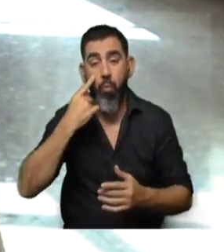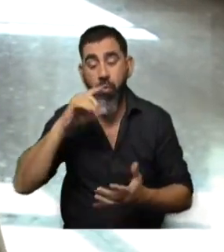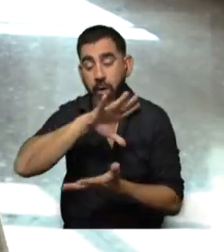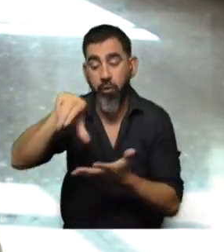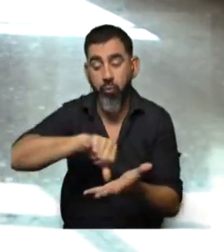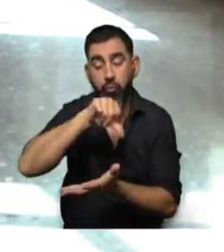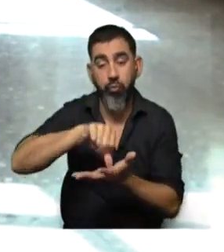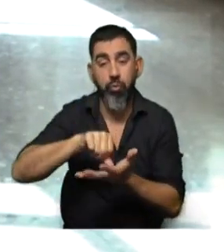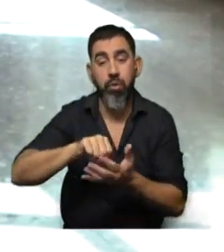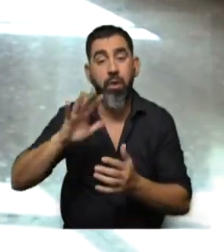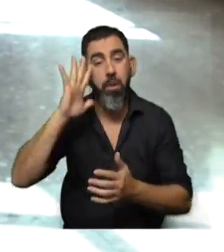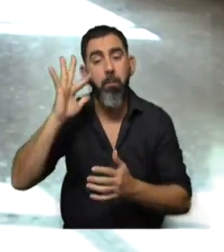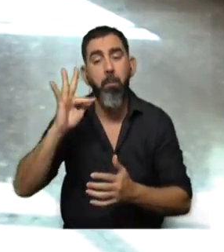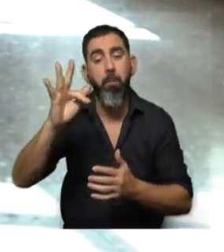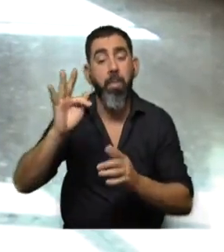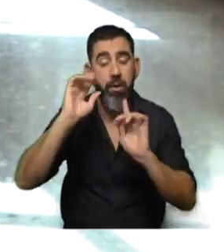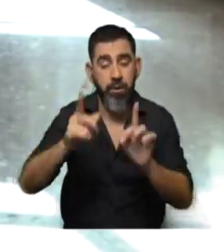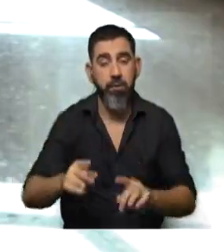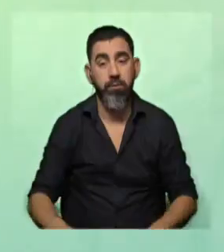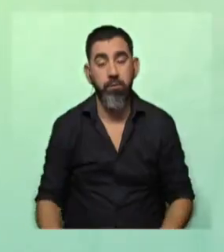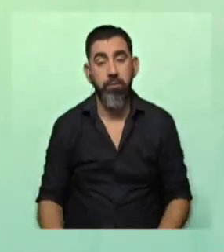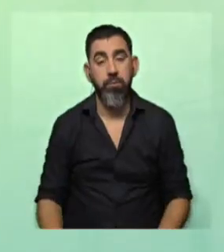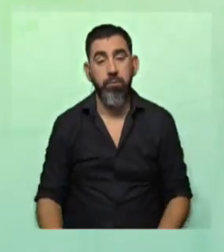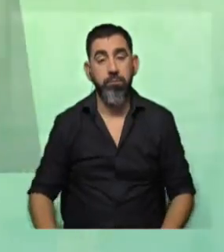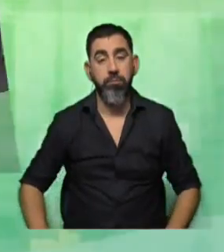y qué expectativas tienen también no